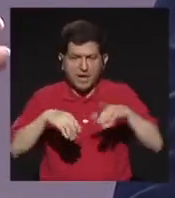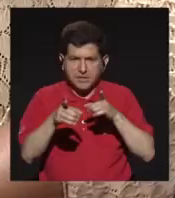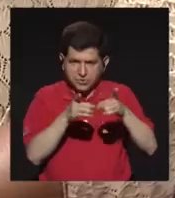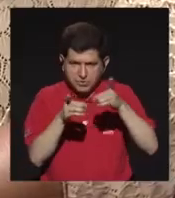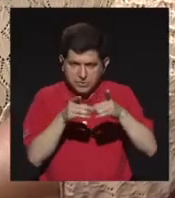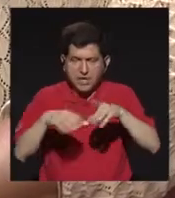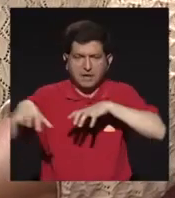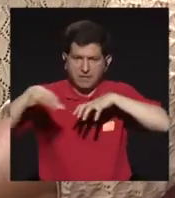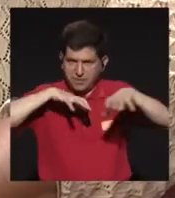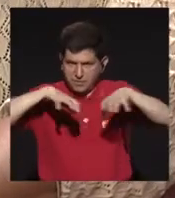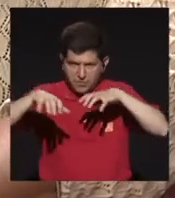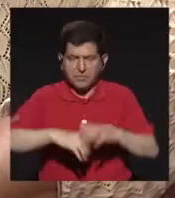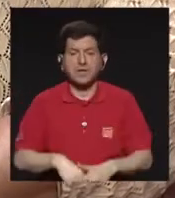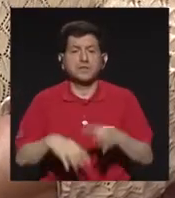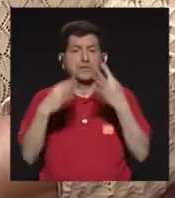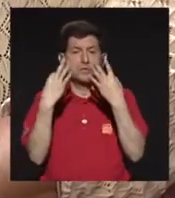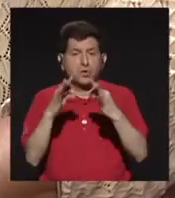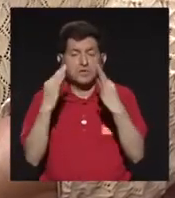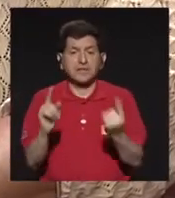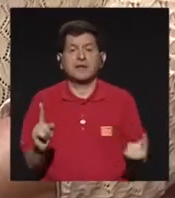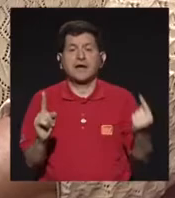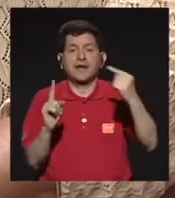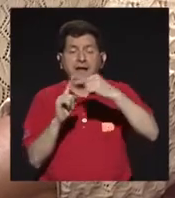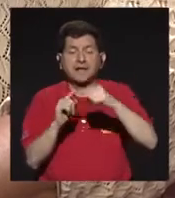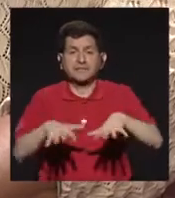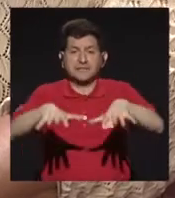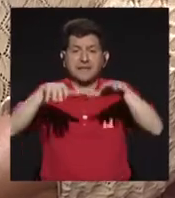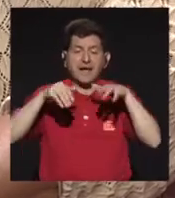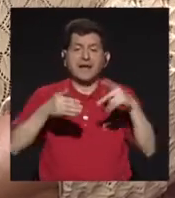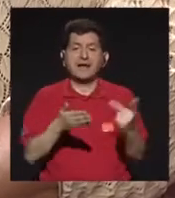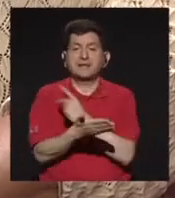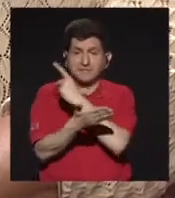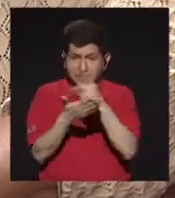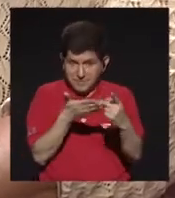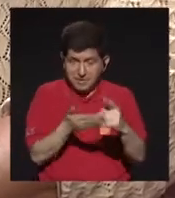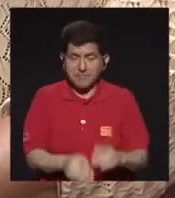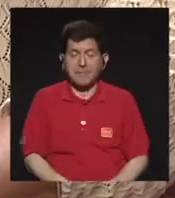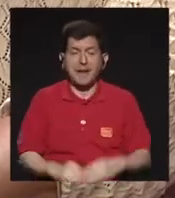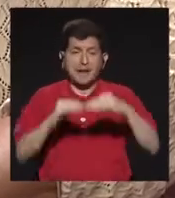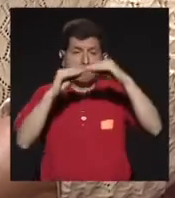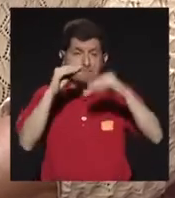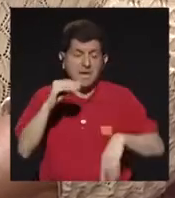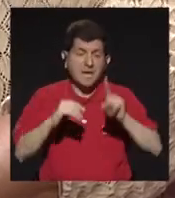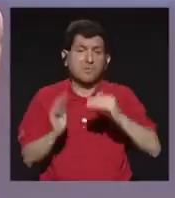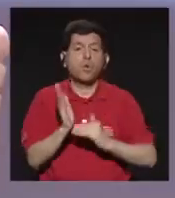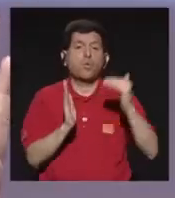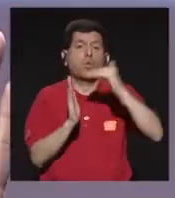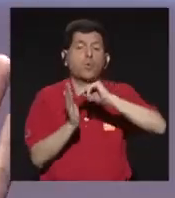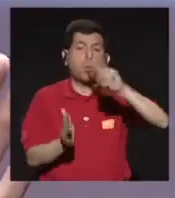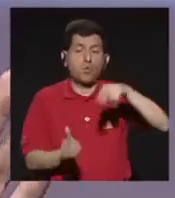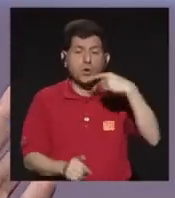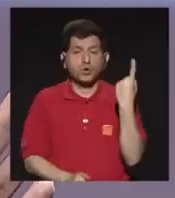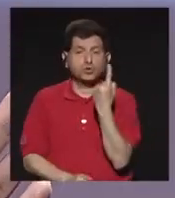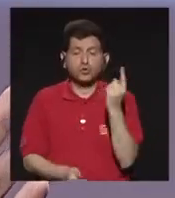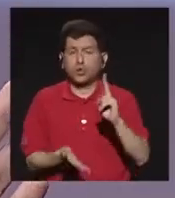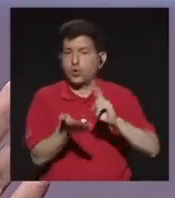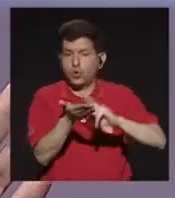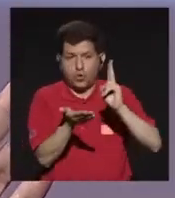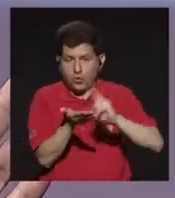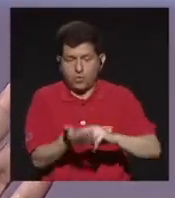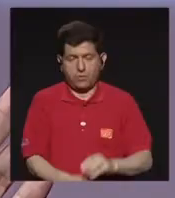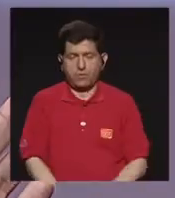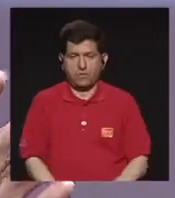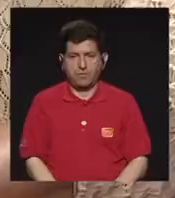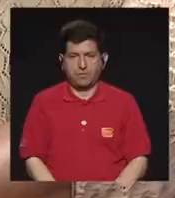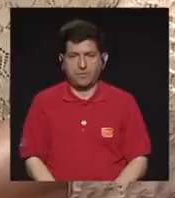y movimientos para tratar de llegar a la asamblea provincial pasa mínimo por el millón de colones, solo en inscripciones. No, eso es lo que